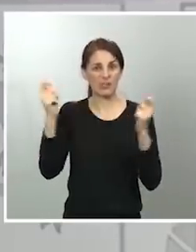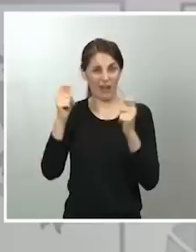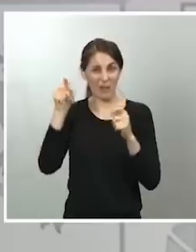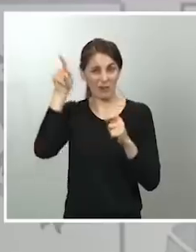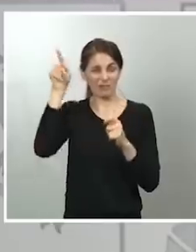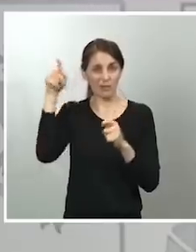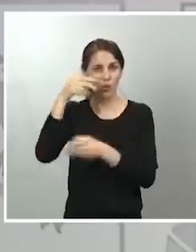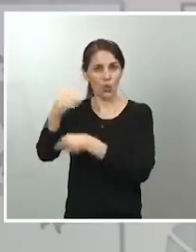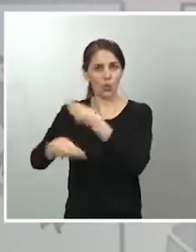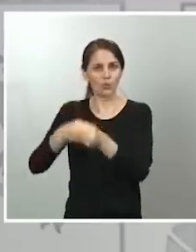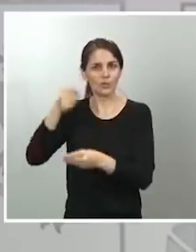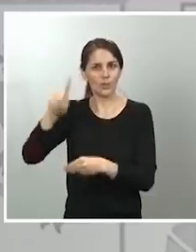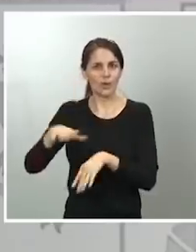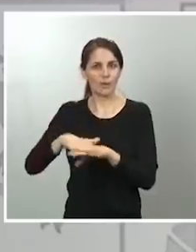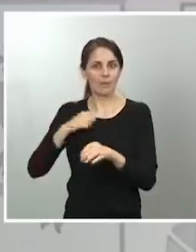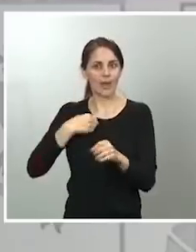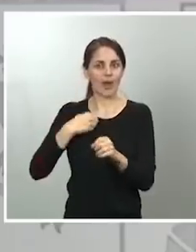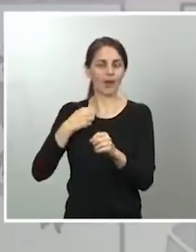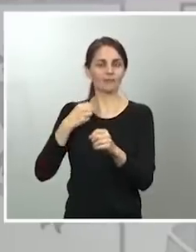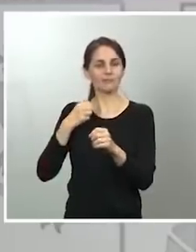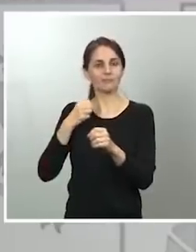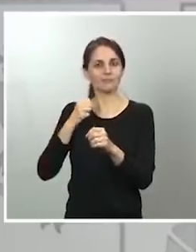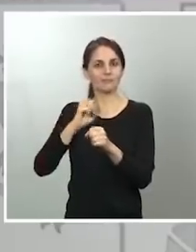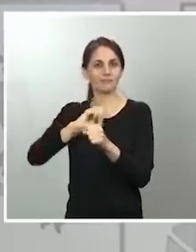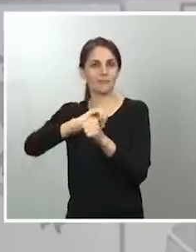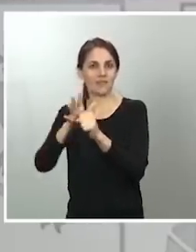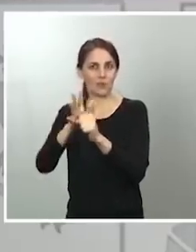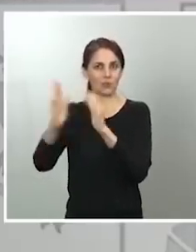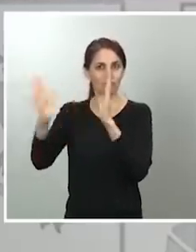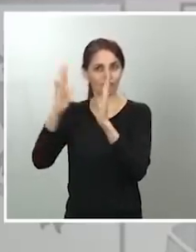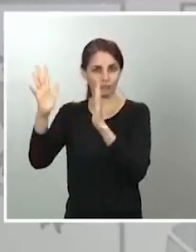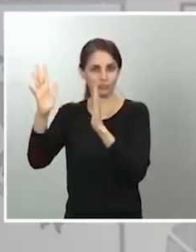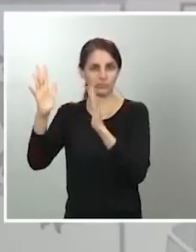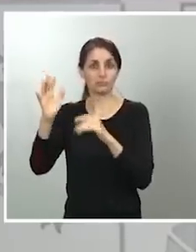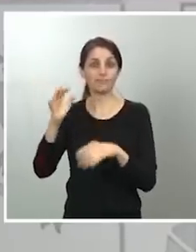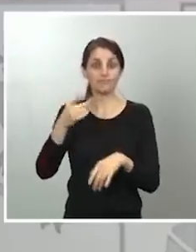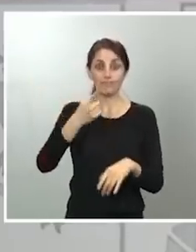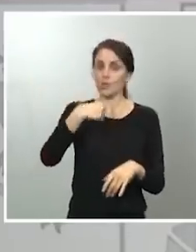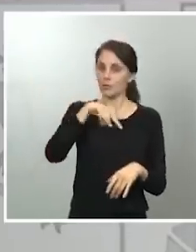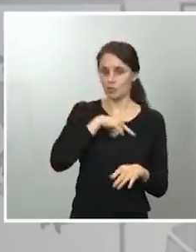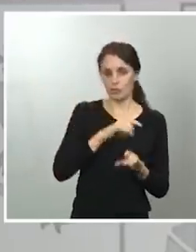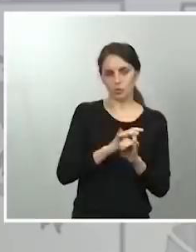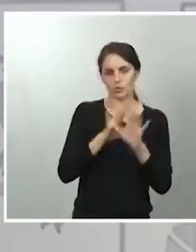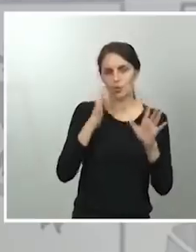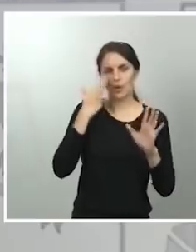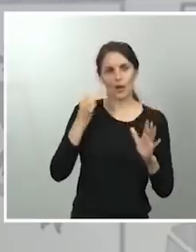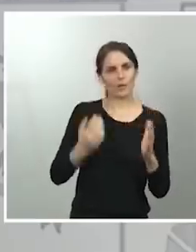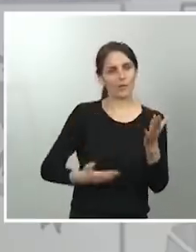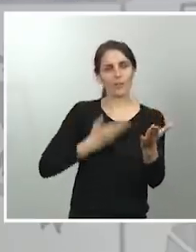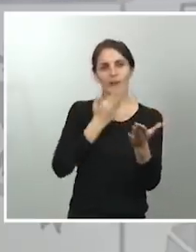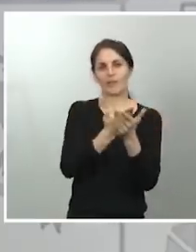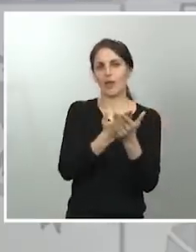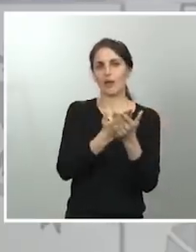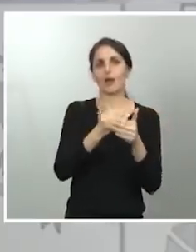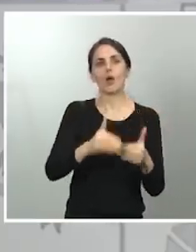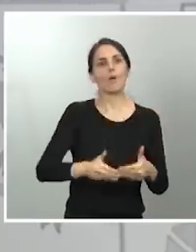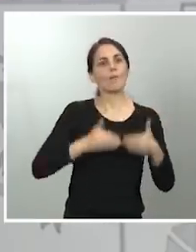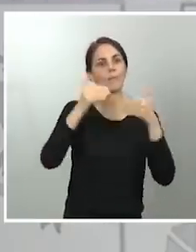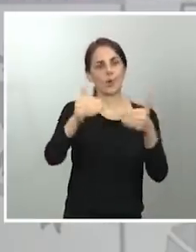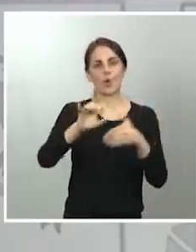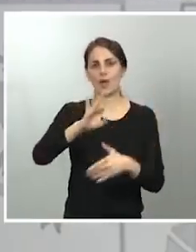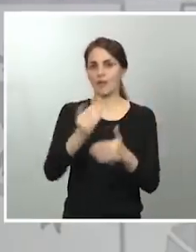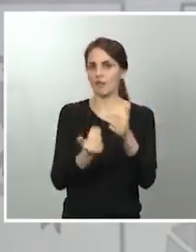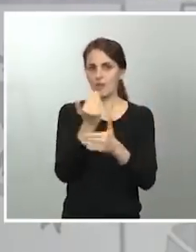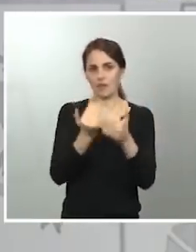Churchill, no sé quién lo decía, si no hay libertad de opinión, puede haber libertad, pero si no hay libertad de opinión, no hay